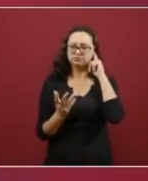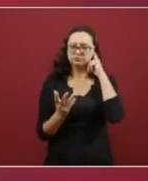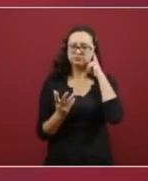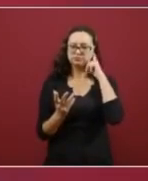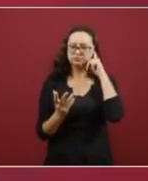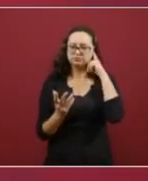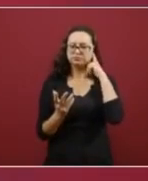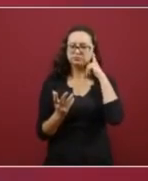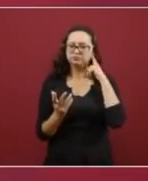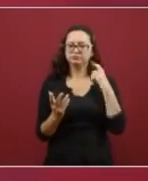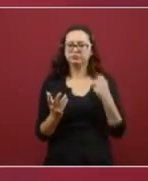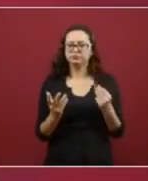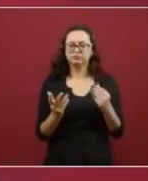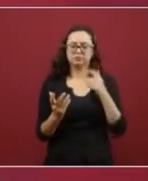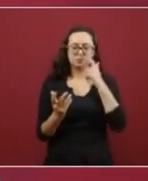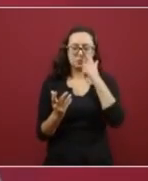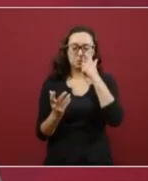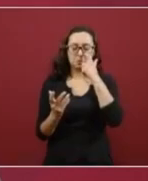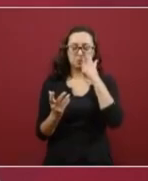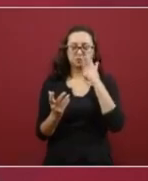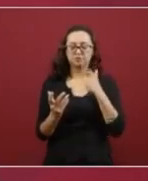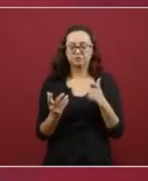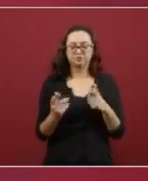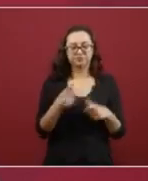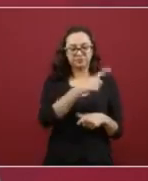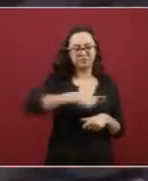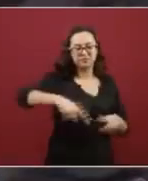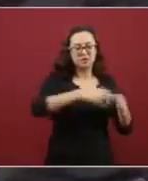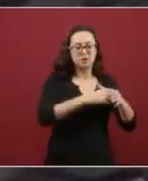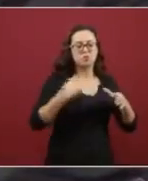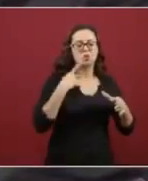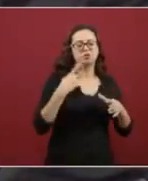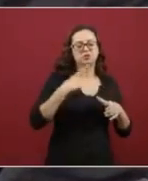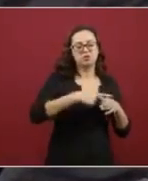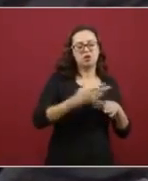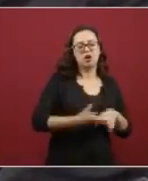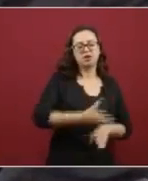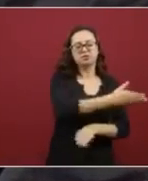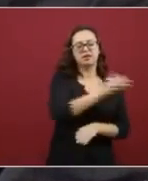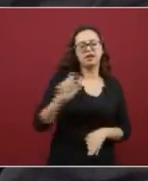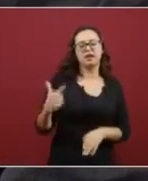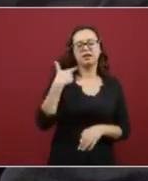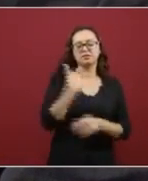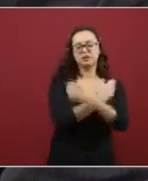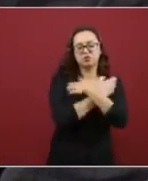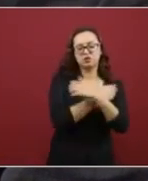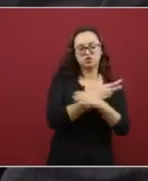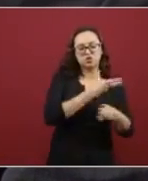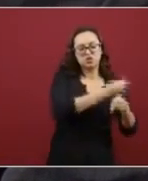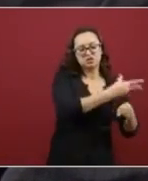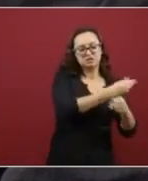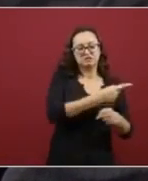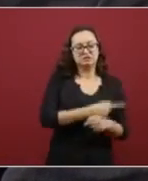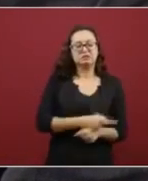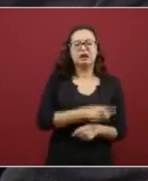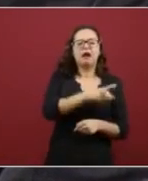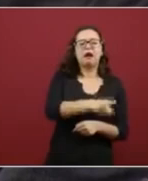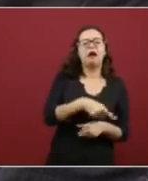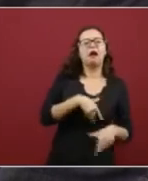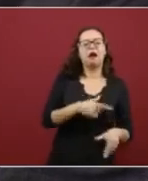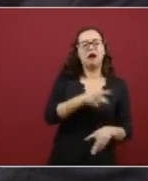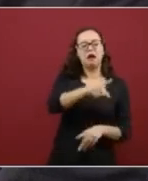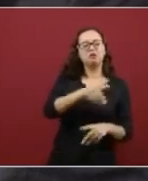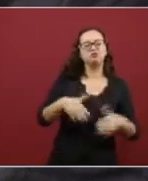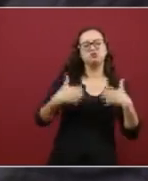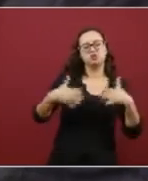apoyaban la mal llamada reforma educativa, que toda la oposición era